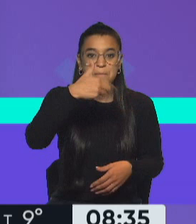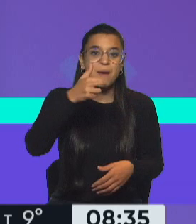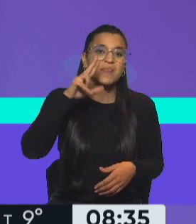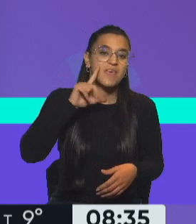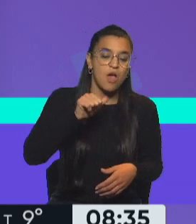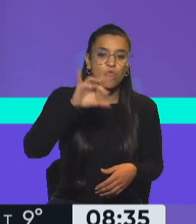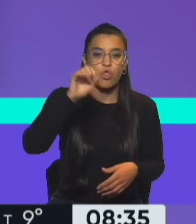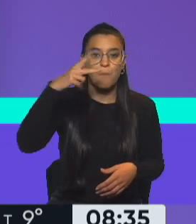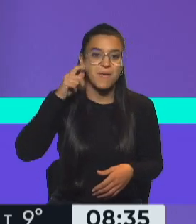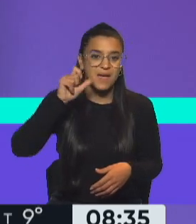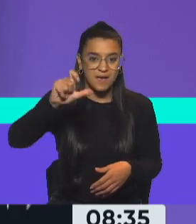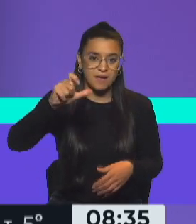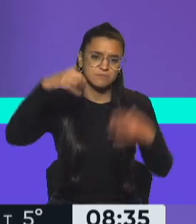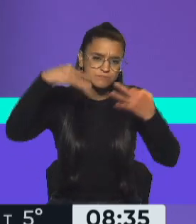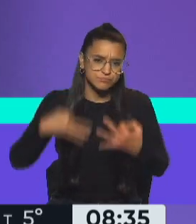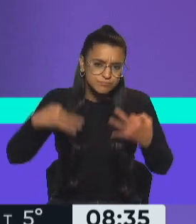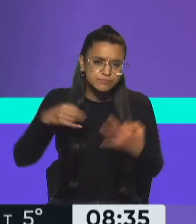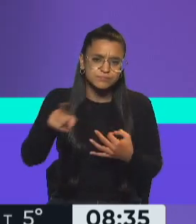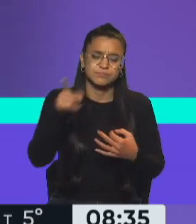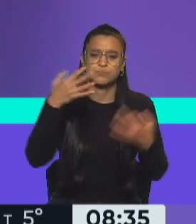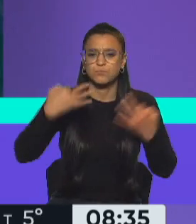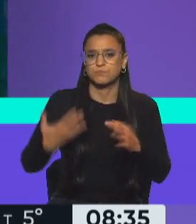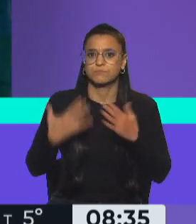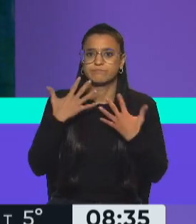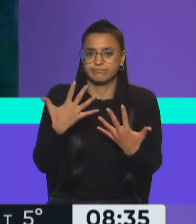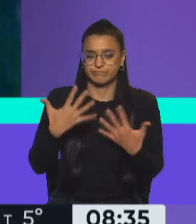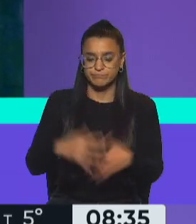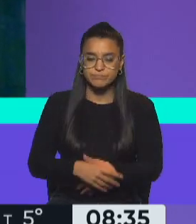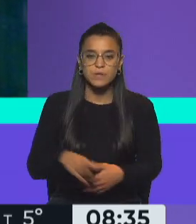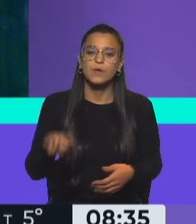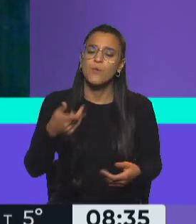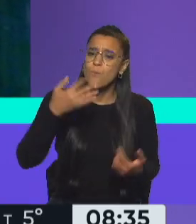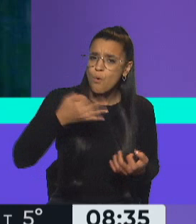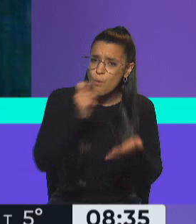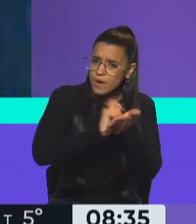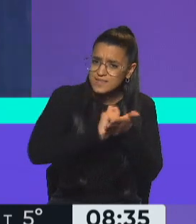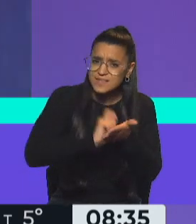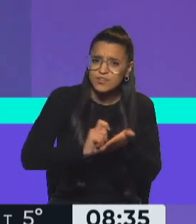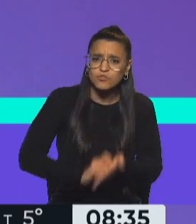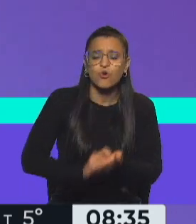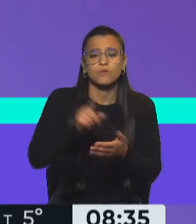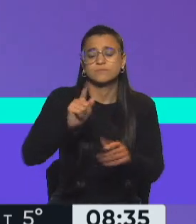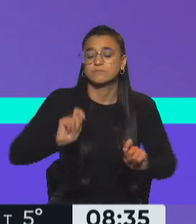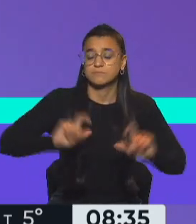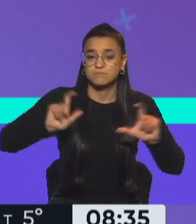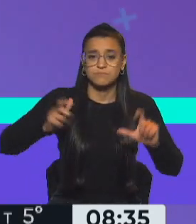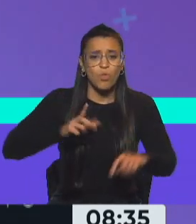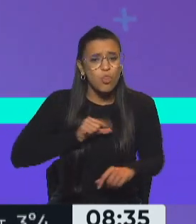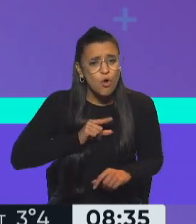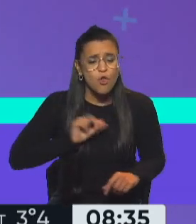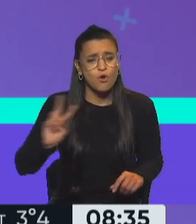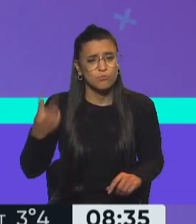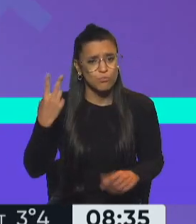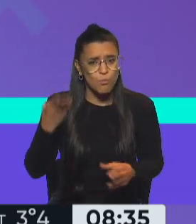Domecq, otro éxito que engrandeció su figura. Brillante novelista y editor, la sorpresa y dolor causada por su